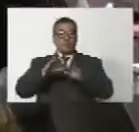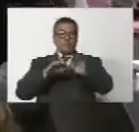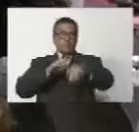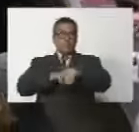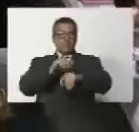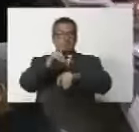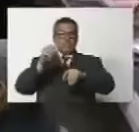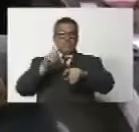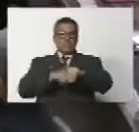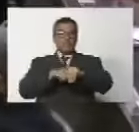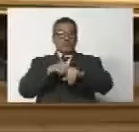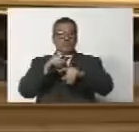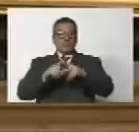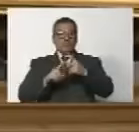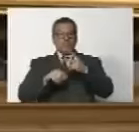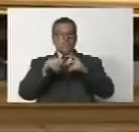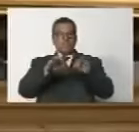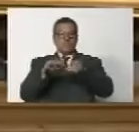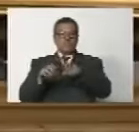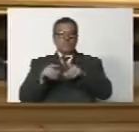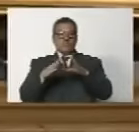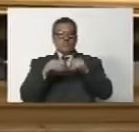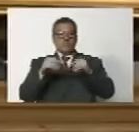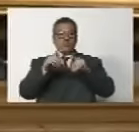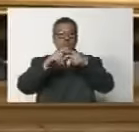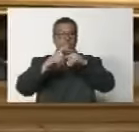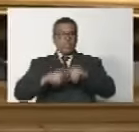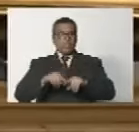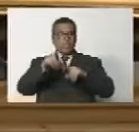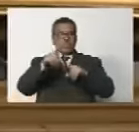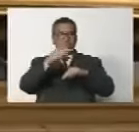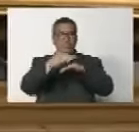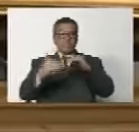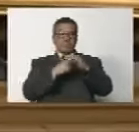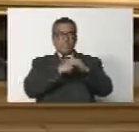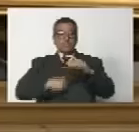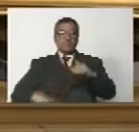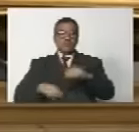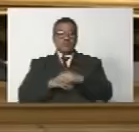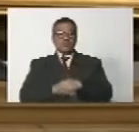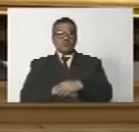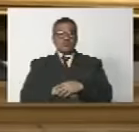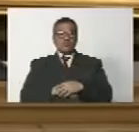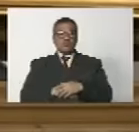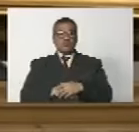también. Siguiente punto de la cuenta, ciudadana secretaria. Es todo de la cuenta, ciudadano vicepresidente.